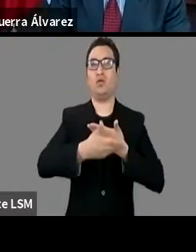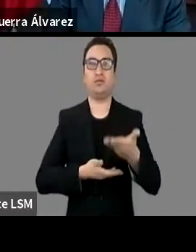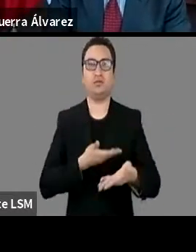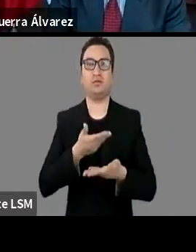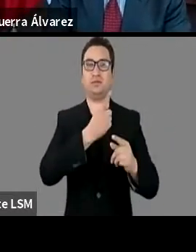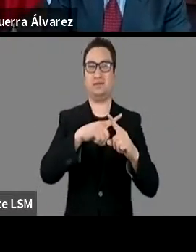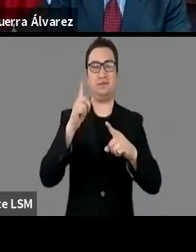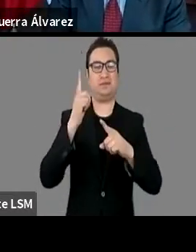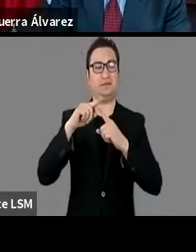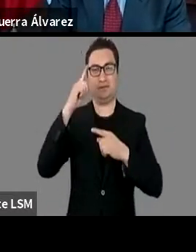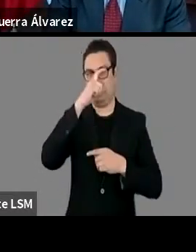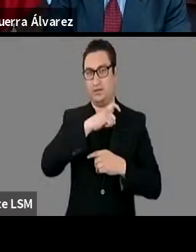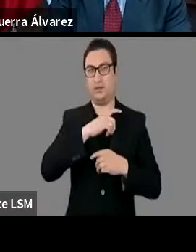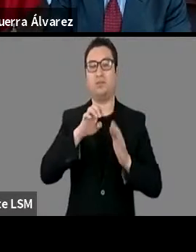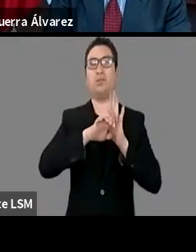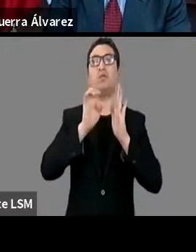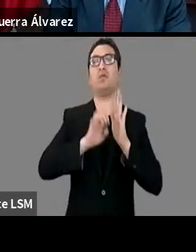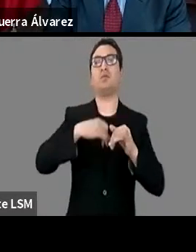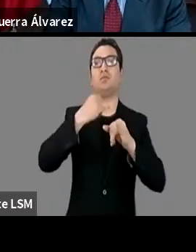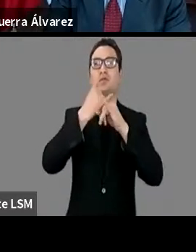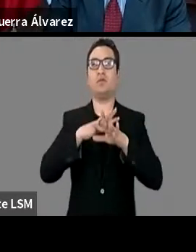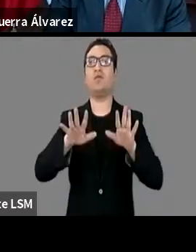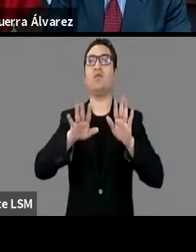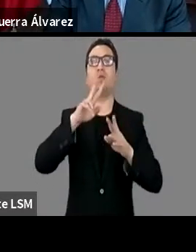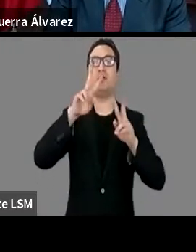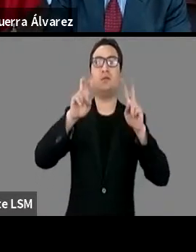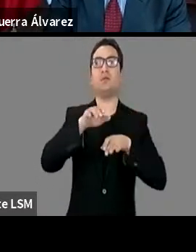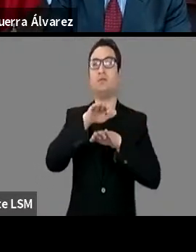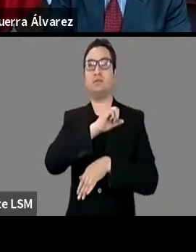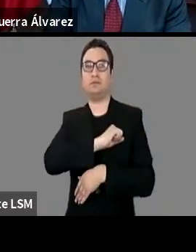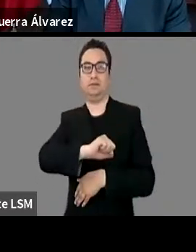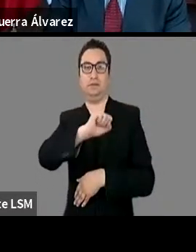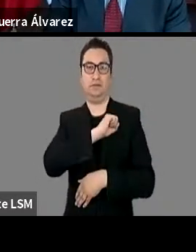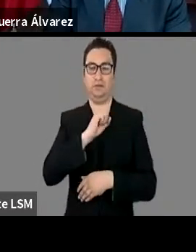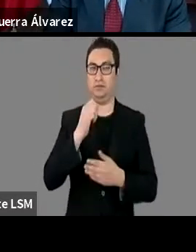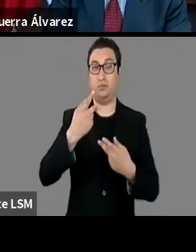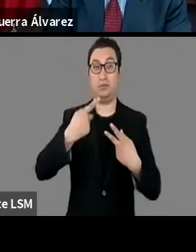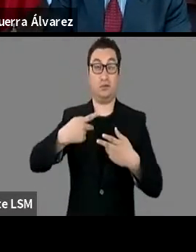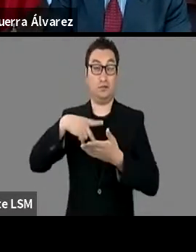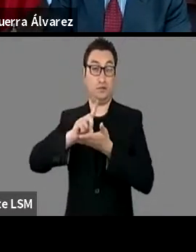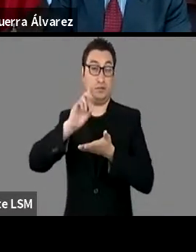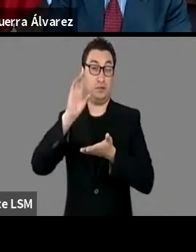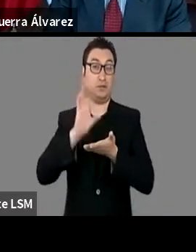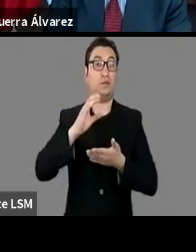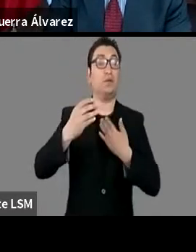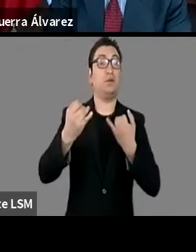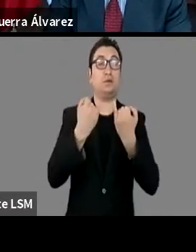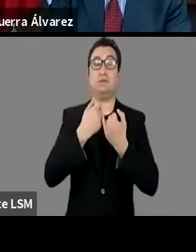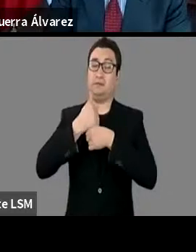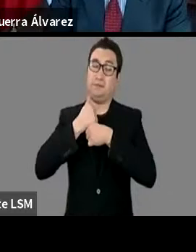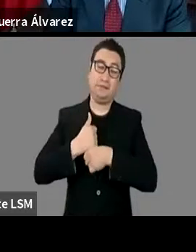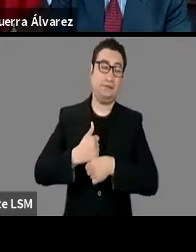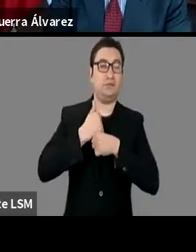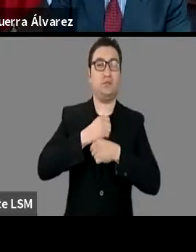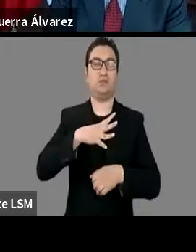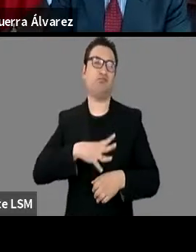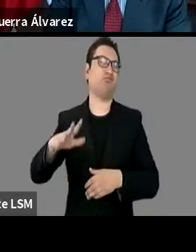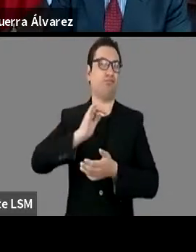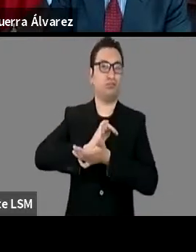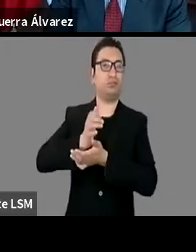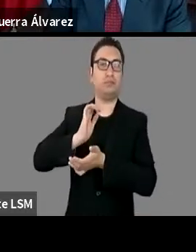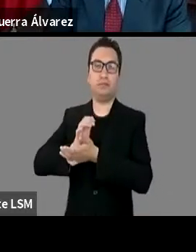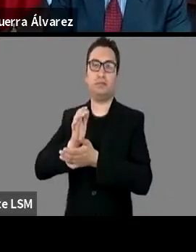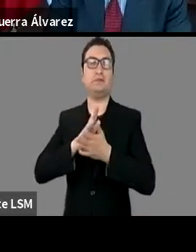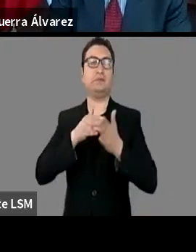personas con discapacidad también siguen sufriendo discriminación y barreras para acceder, por ejemplo, a comida, apoyos financieros,